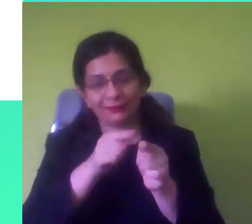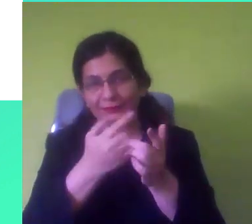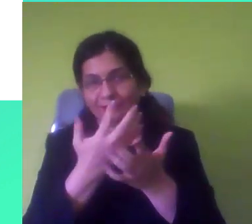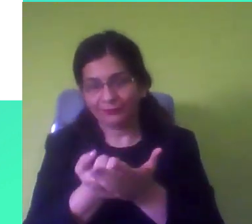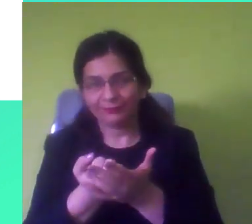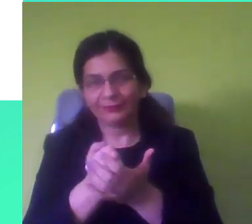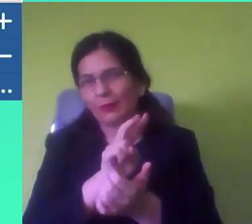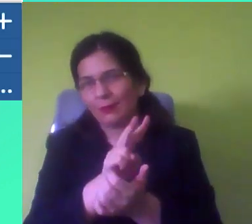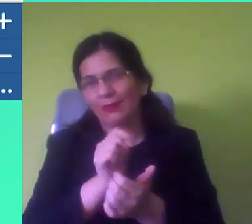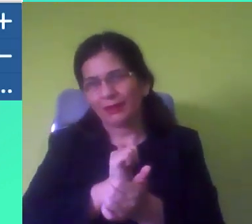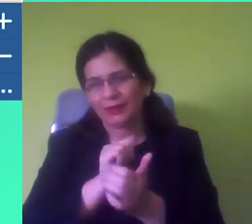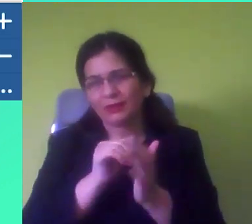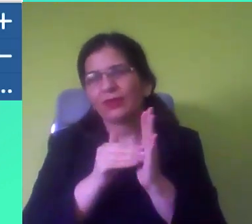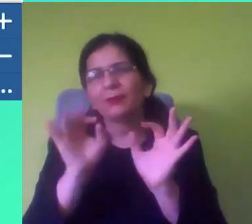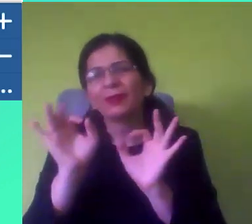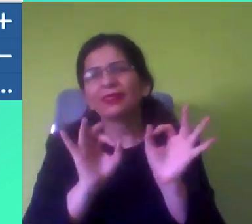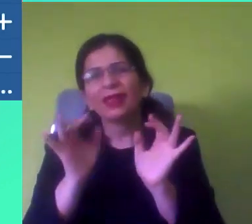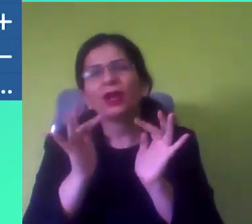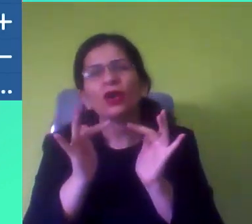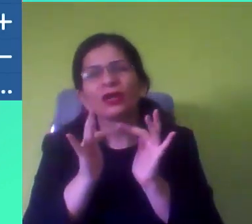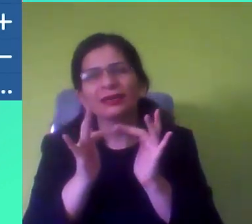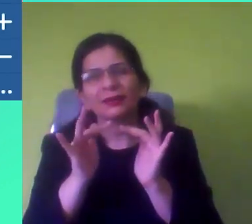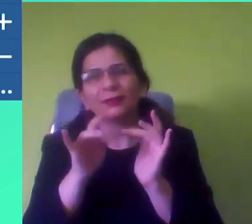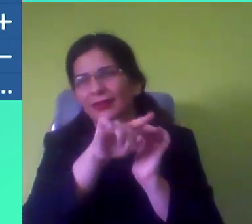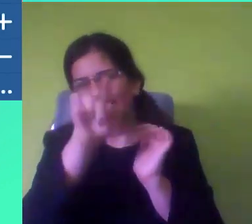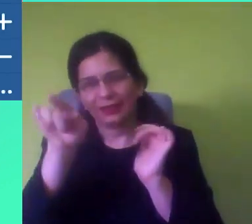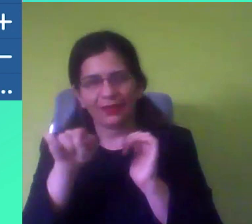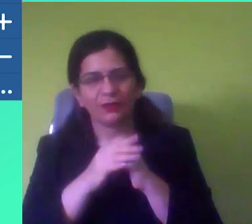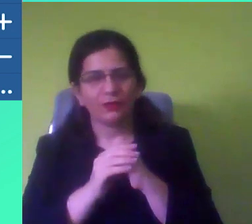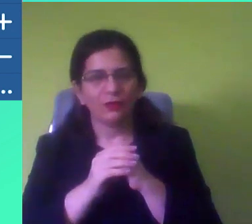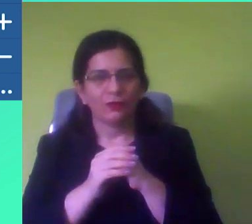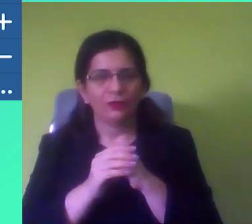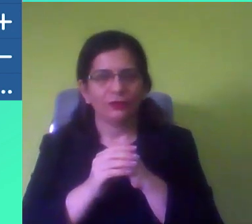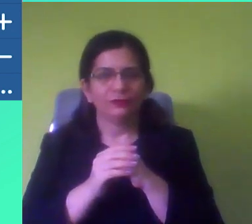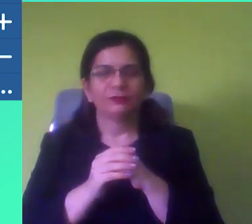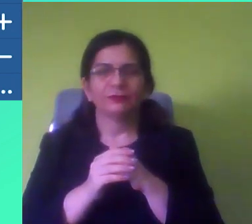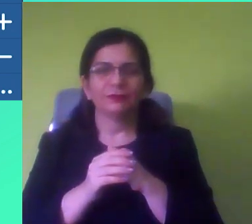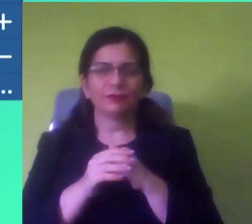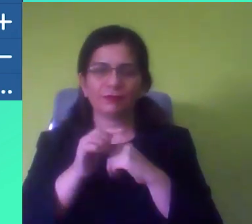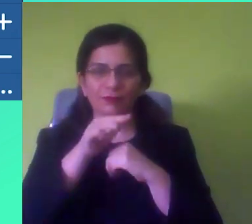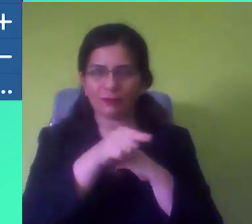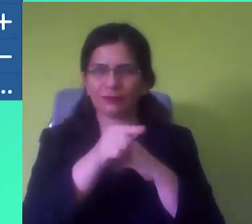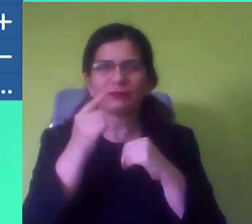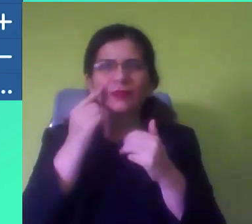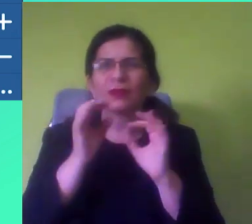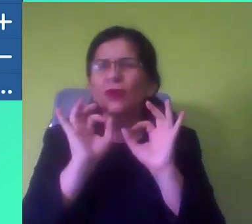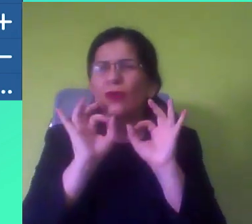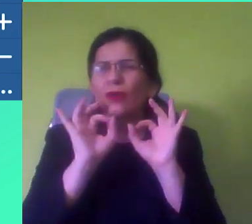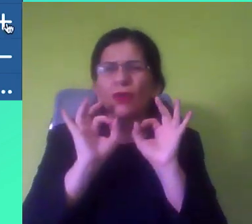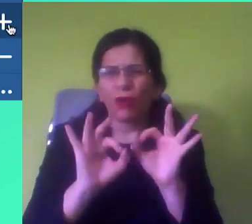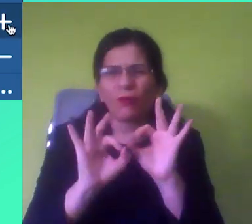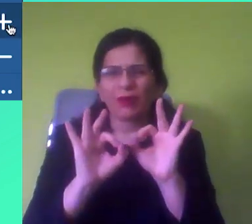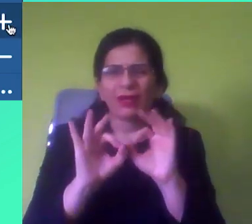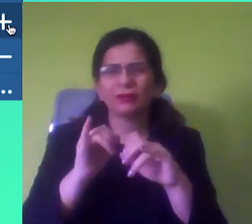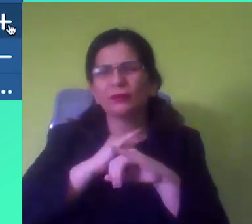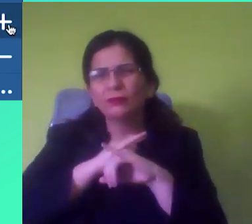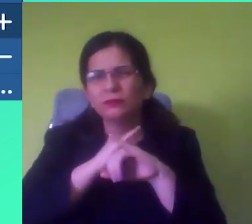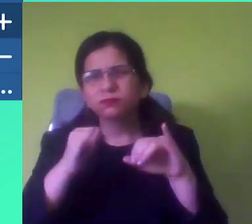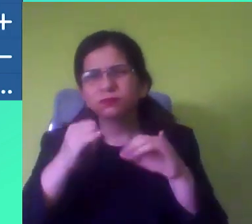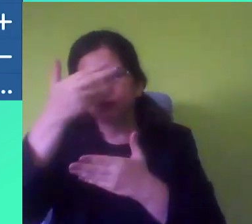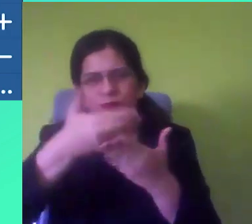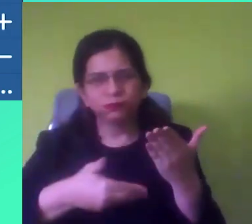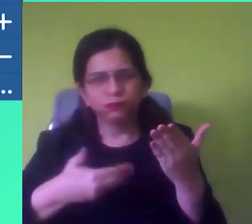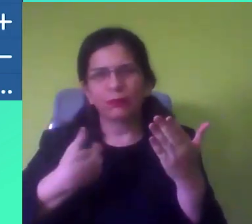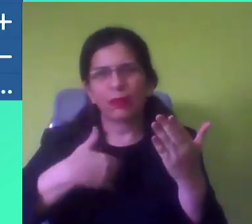estamos accediendo a un servidor que contiene toda la información